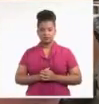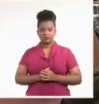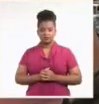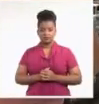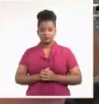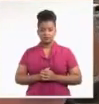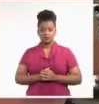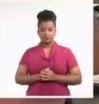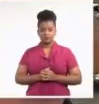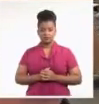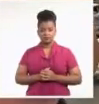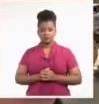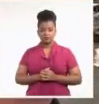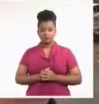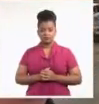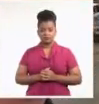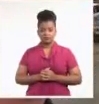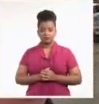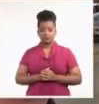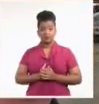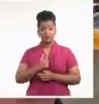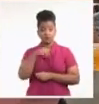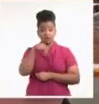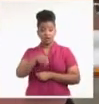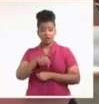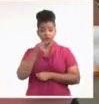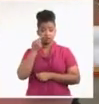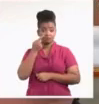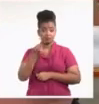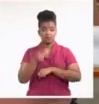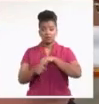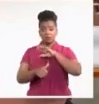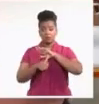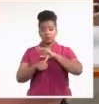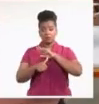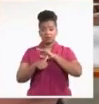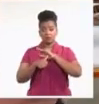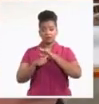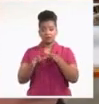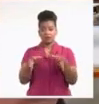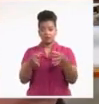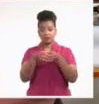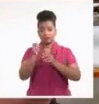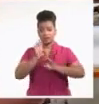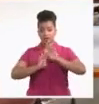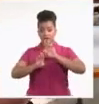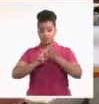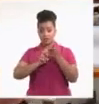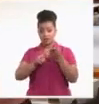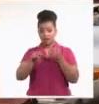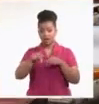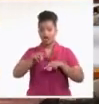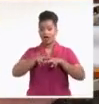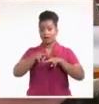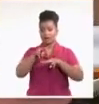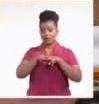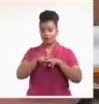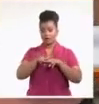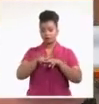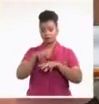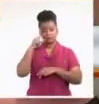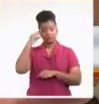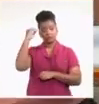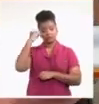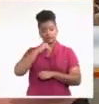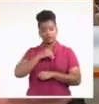Y en este minuto nos hallamos con Luis Antonio Torres Iríbar, presidente del Consejo de Defensa Provincial en La Habana. Y sabemos